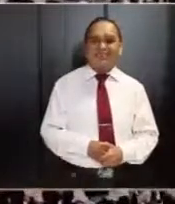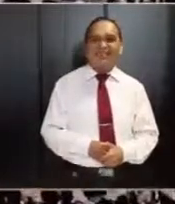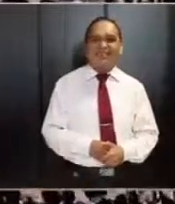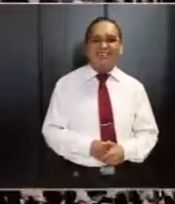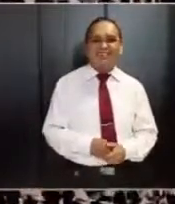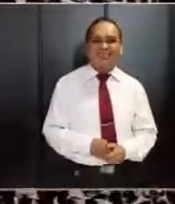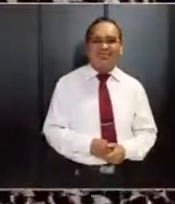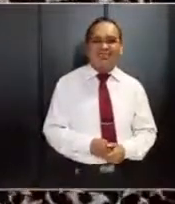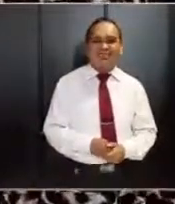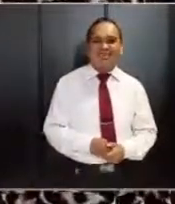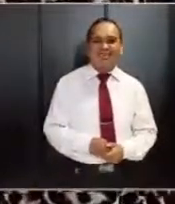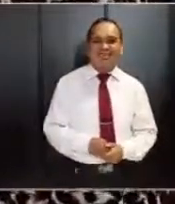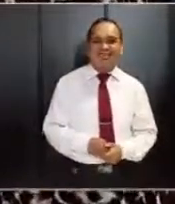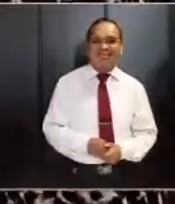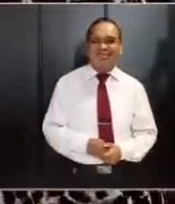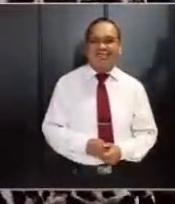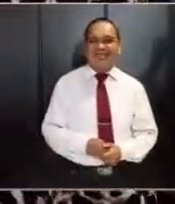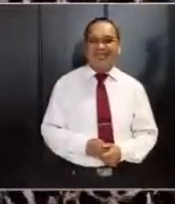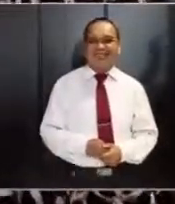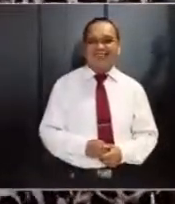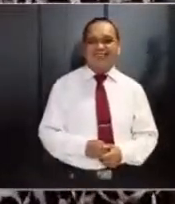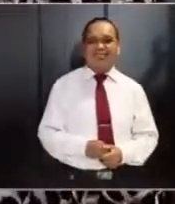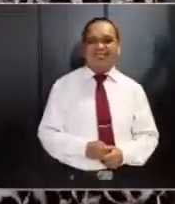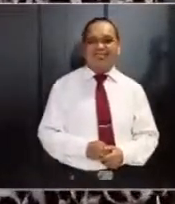mitad. A ver...